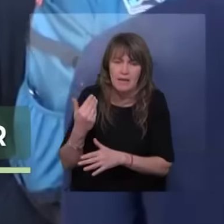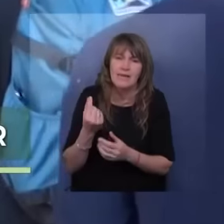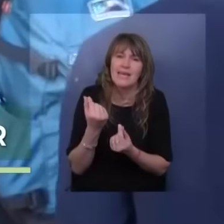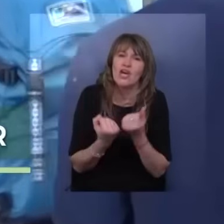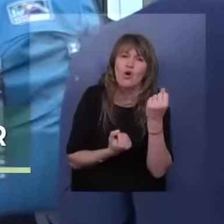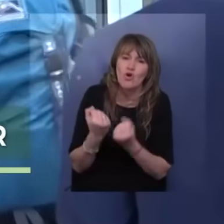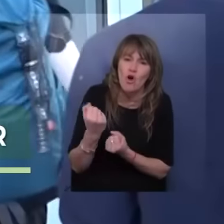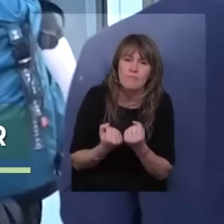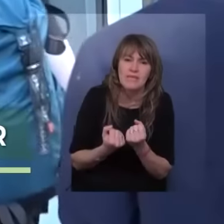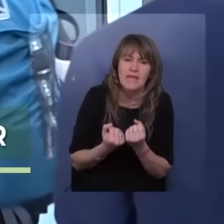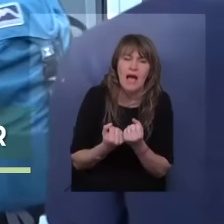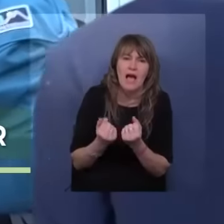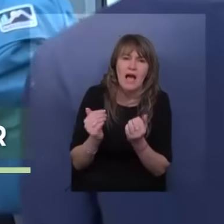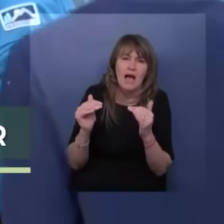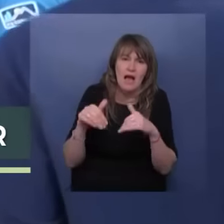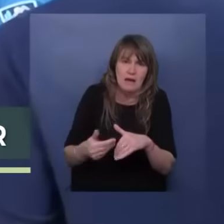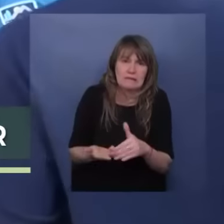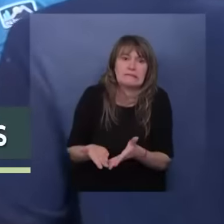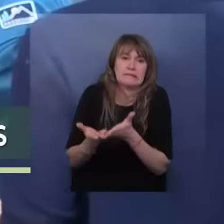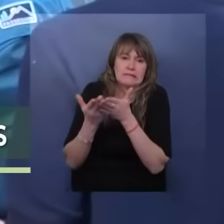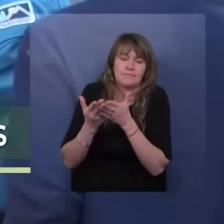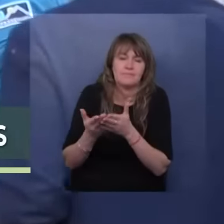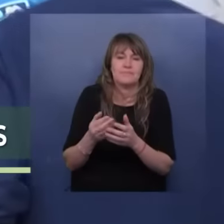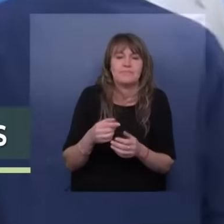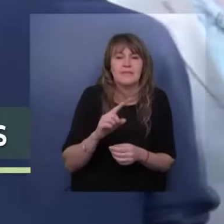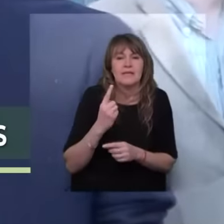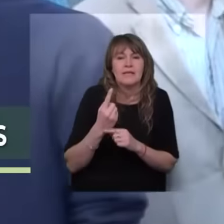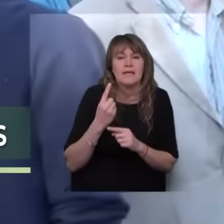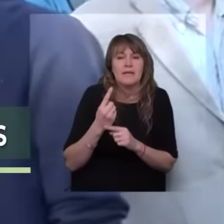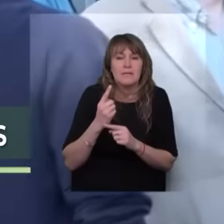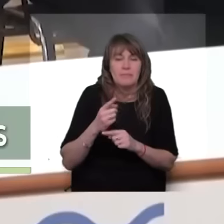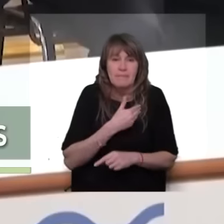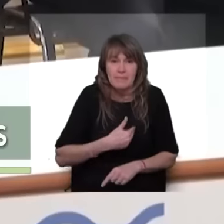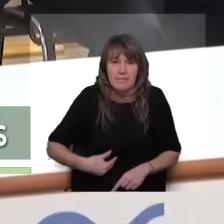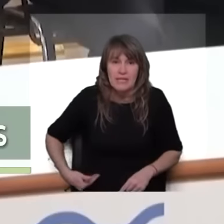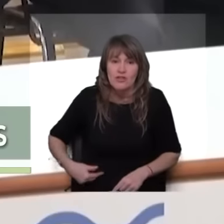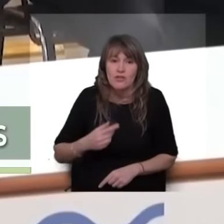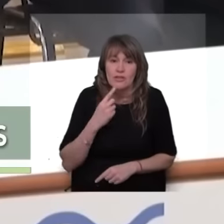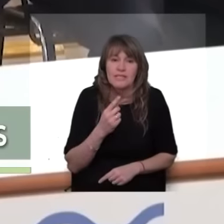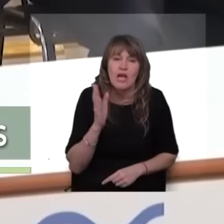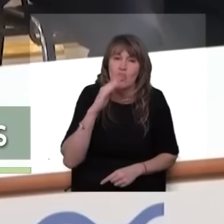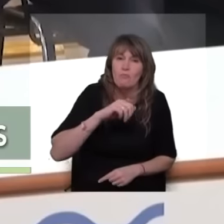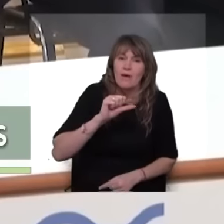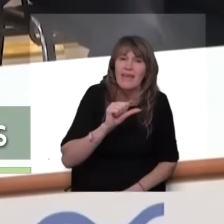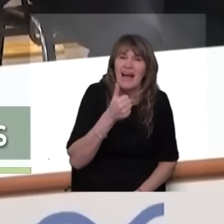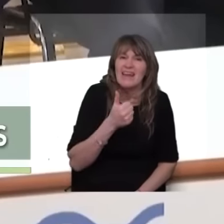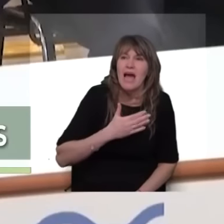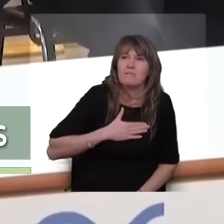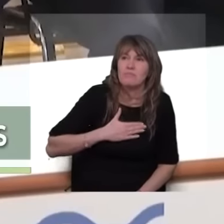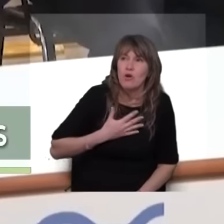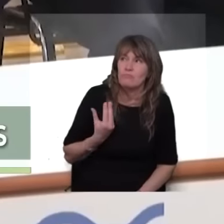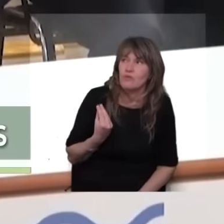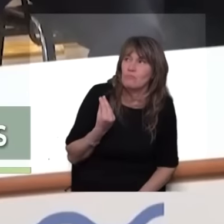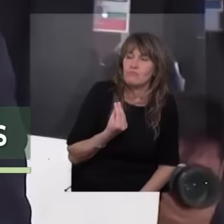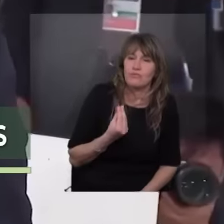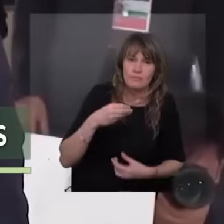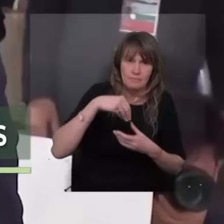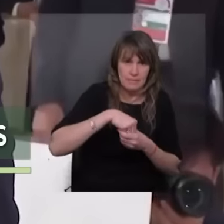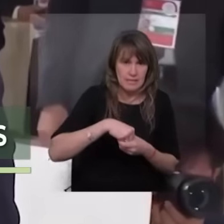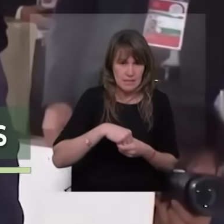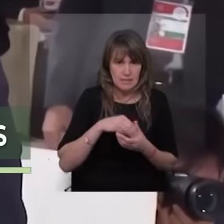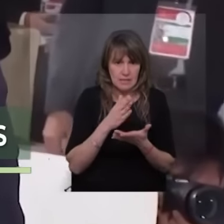declive el Primer Ministro rishi sunac expresó sus temores de no poder ganar su propia banca en su jurisdicción y